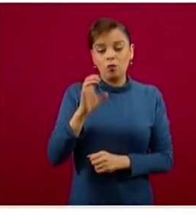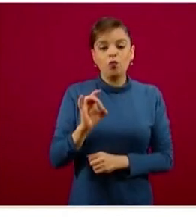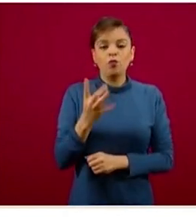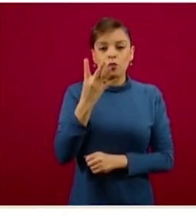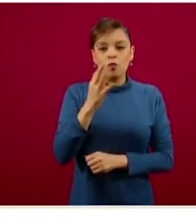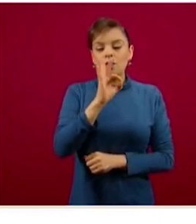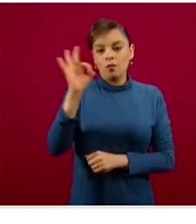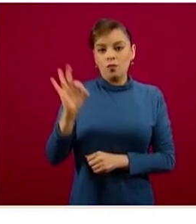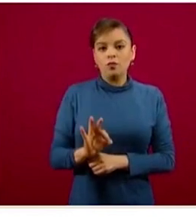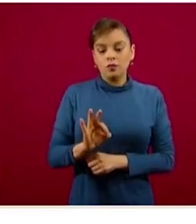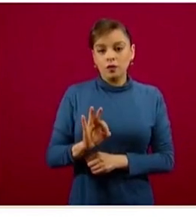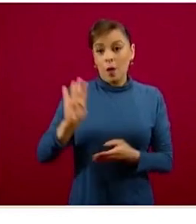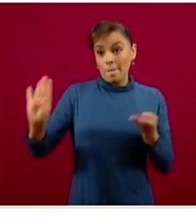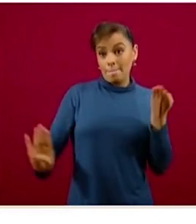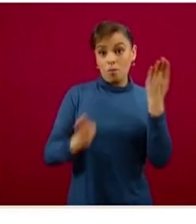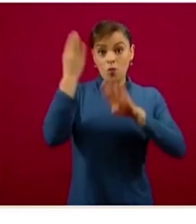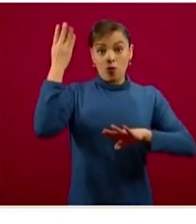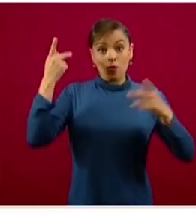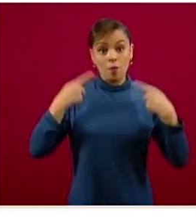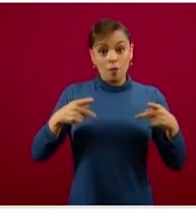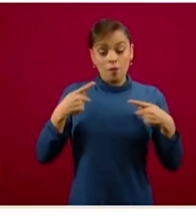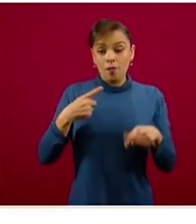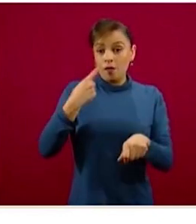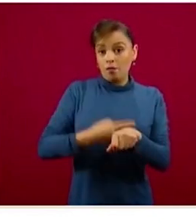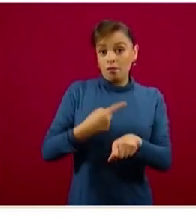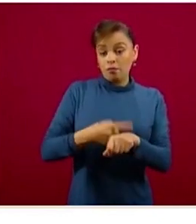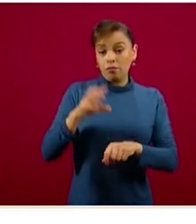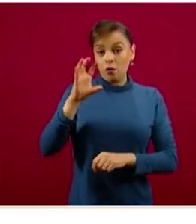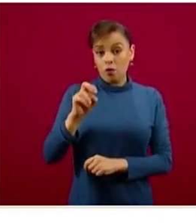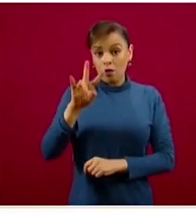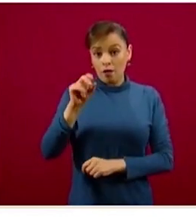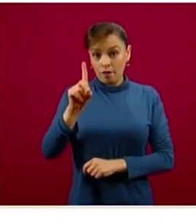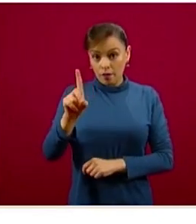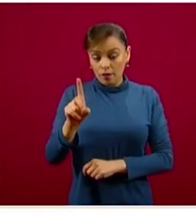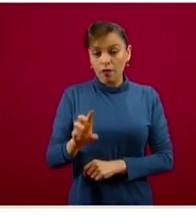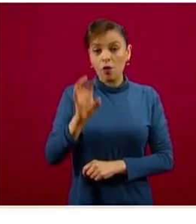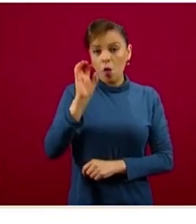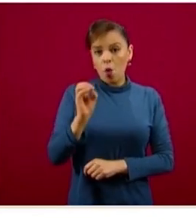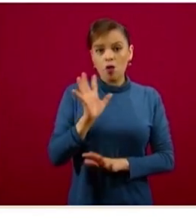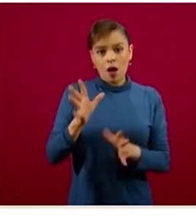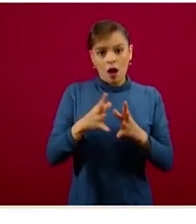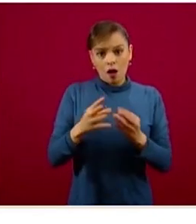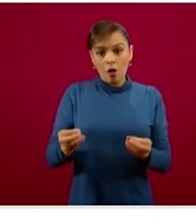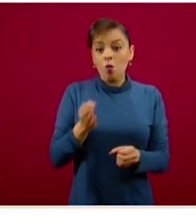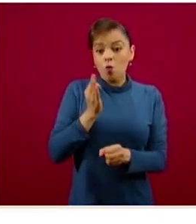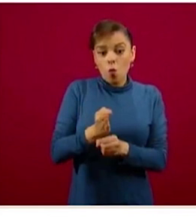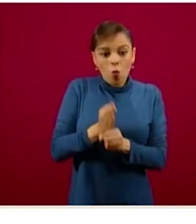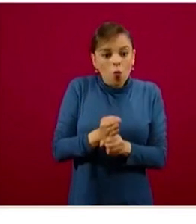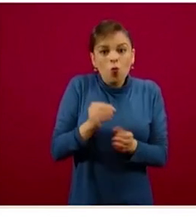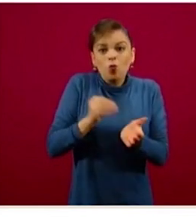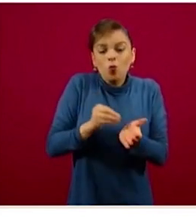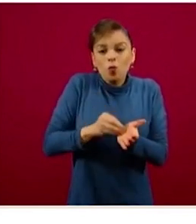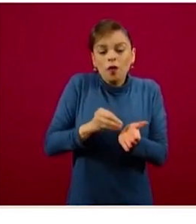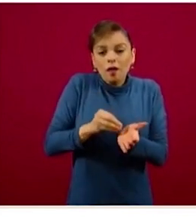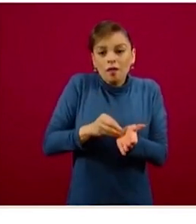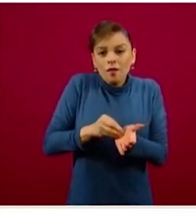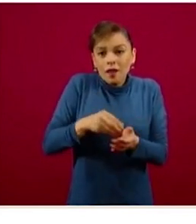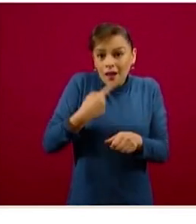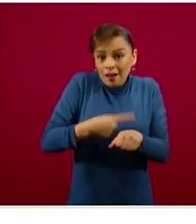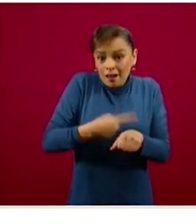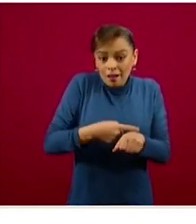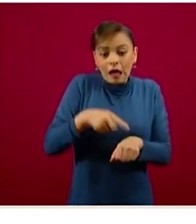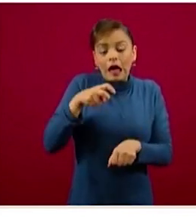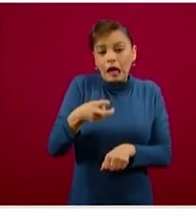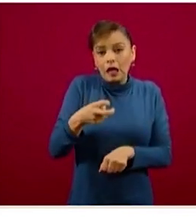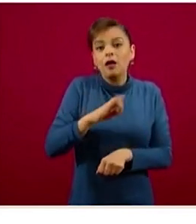por ciento de las personas en el mundo que tienen comido que han tenido comida lo tienen en este momento activo y representan una